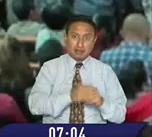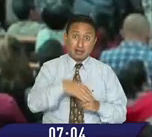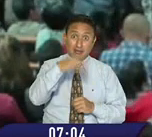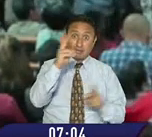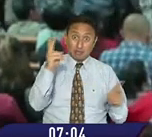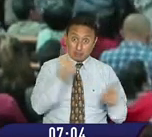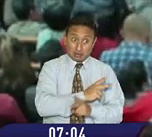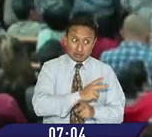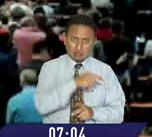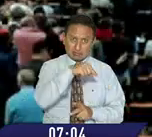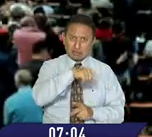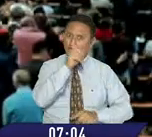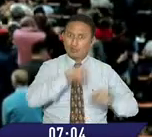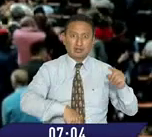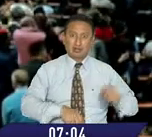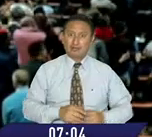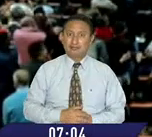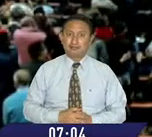de alta peligrosidad.